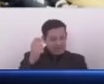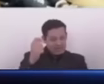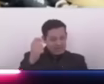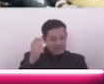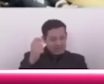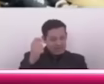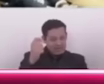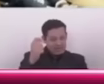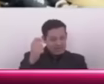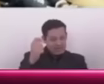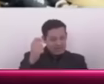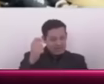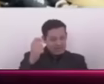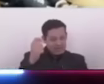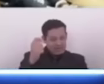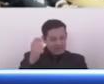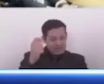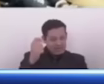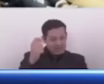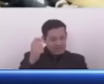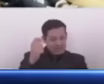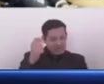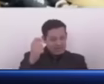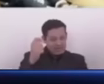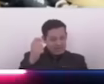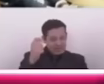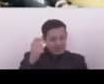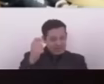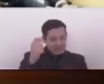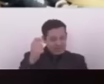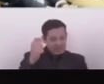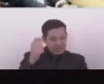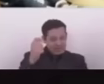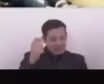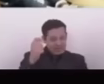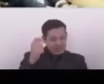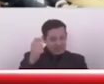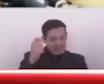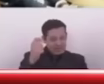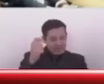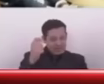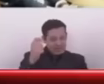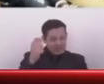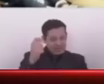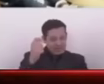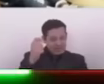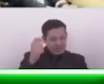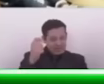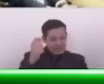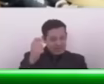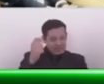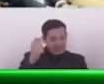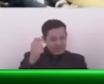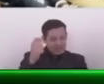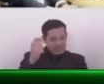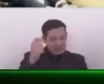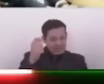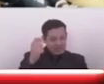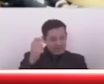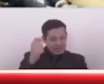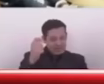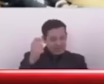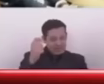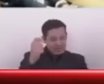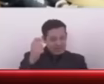de lo que dijo Ernesto Castro cuando menciona esas palabras ofensivas que no se las está diciendo a esta oposición